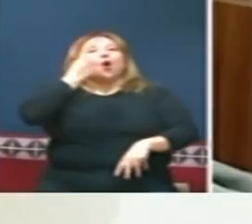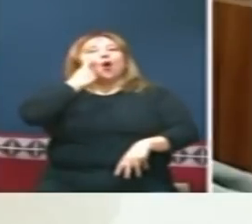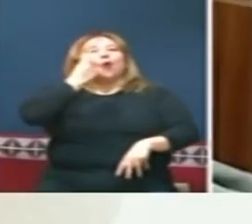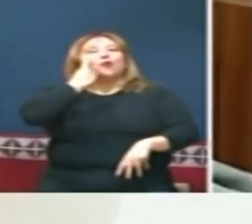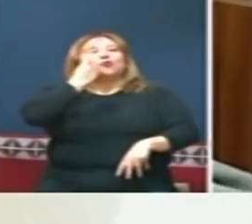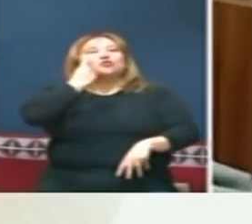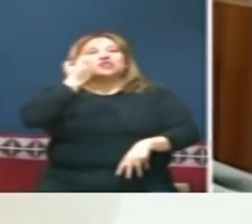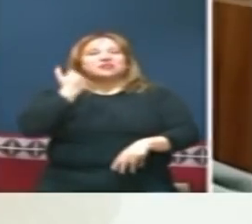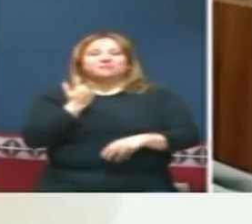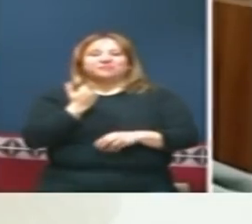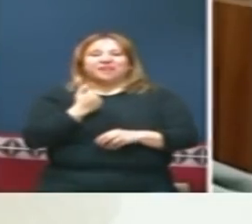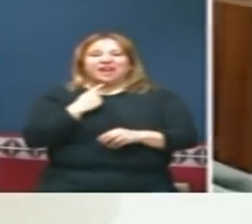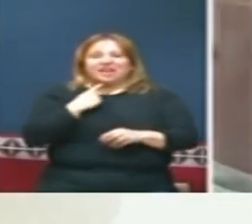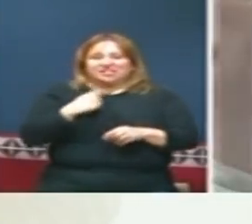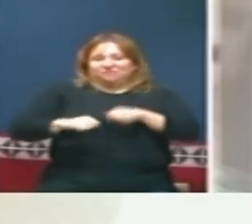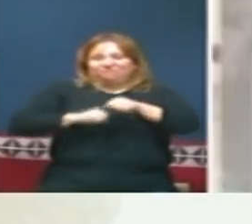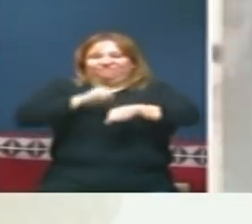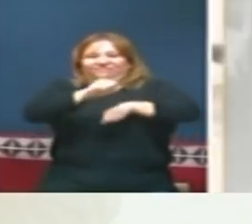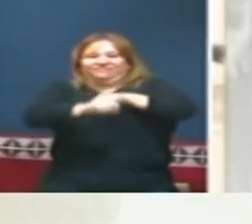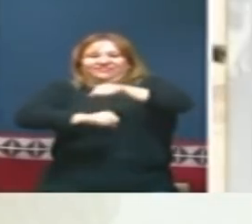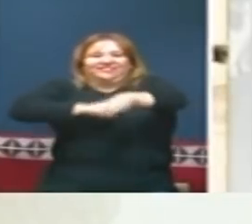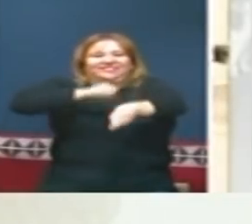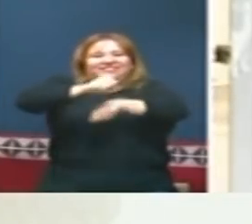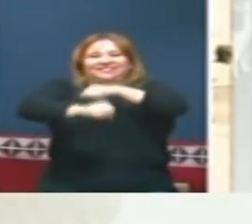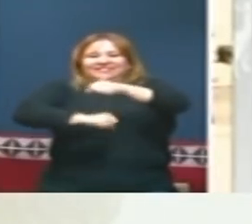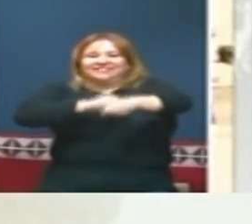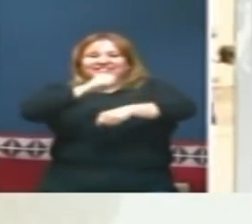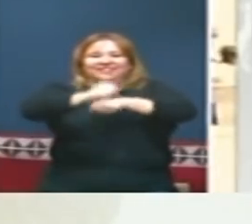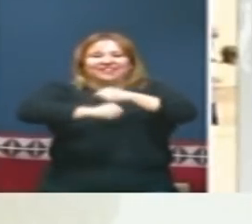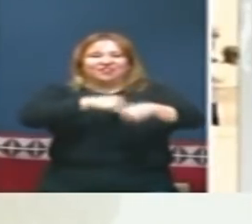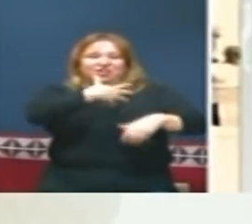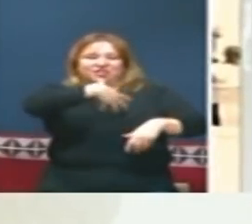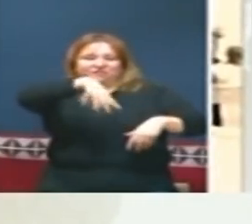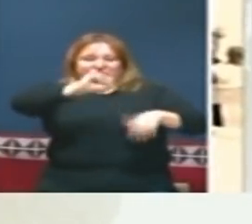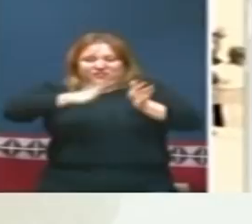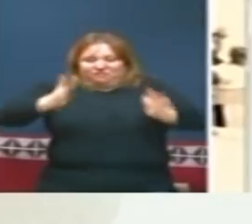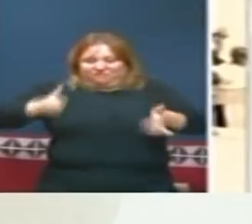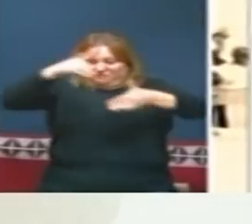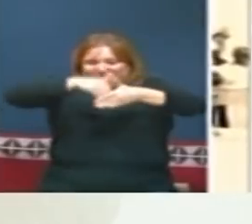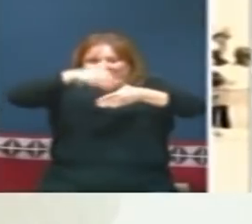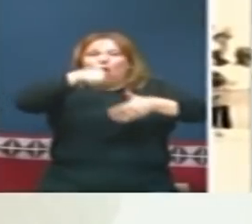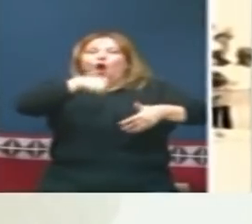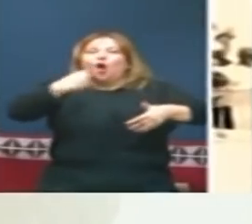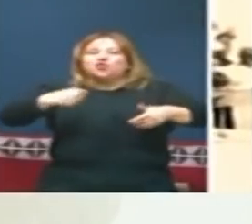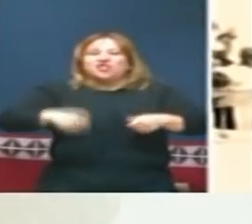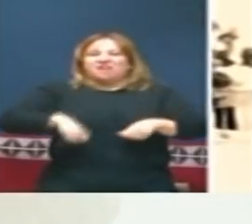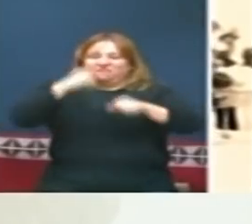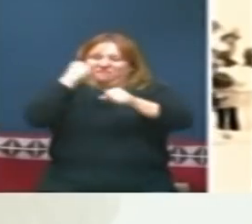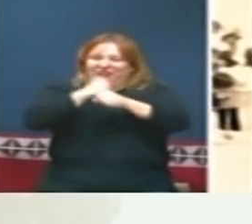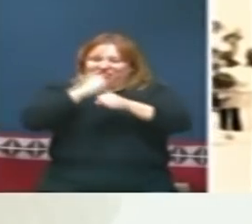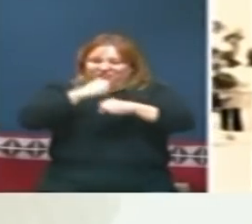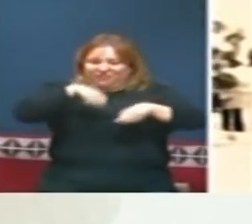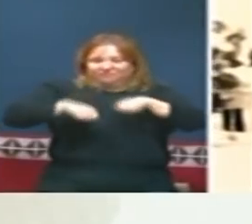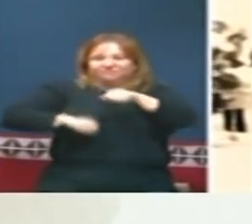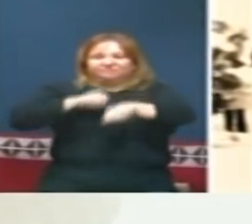vez que andaba en bicicleta. Era porque llevaba una caja con herramientas y se iba al